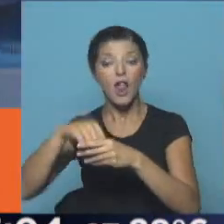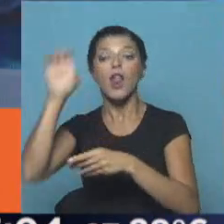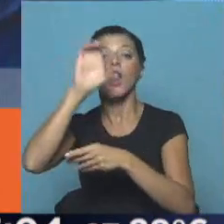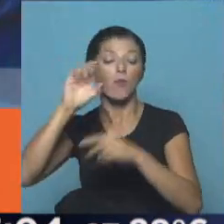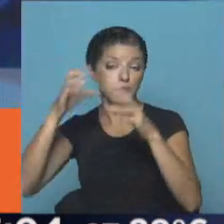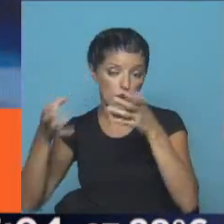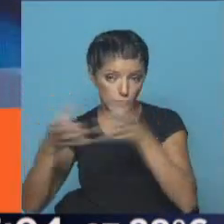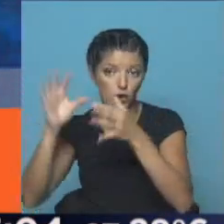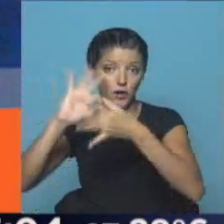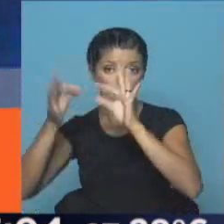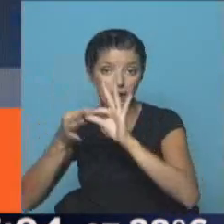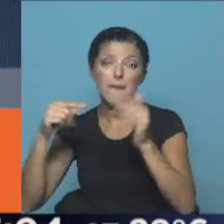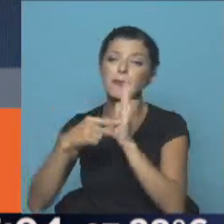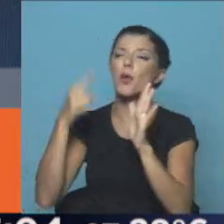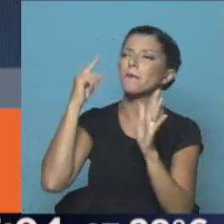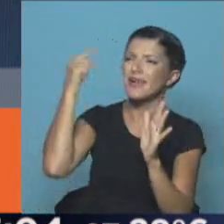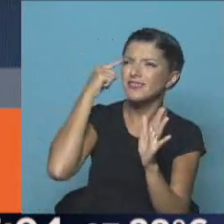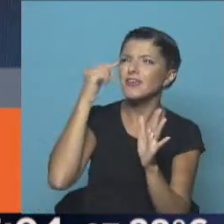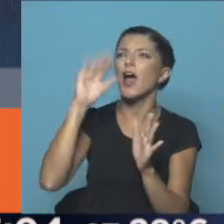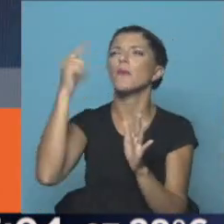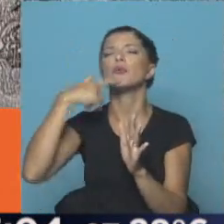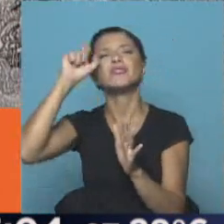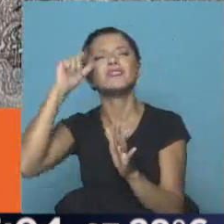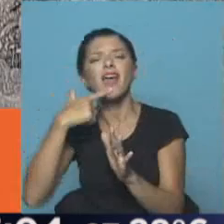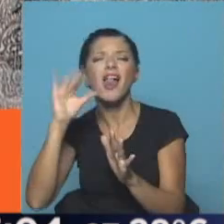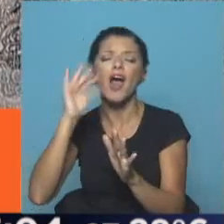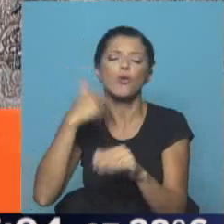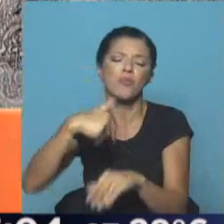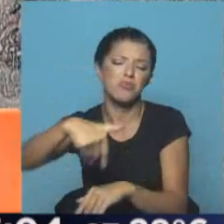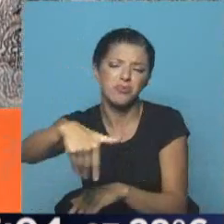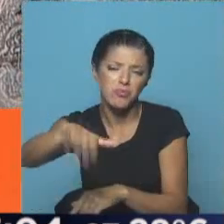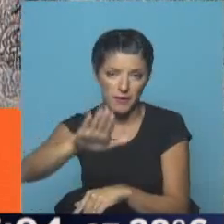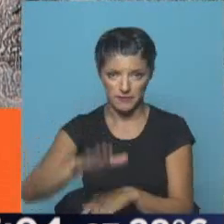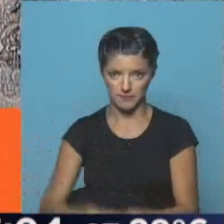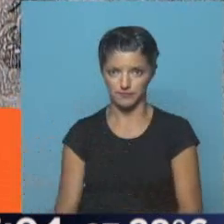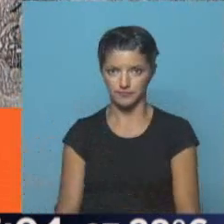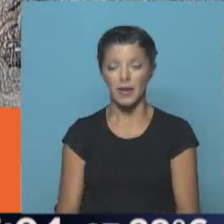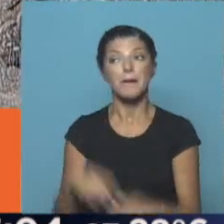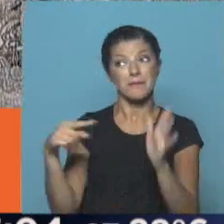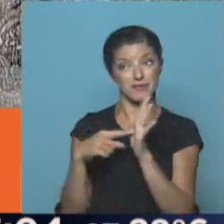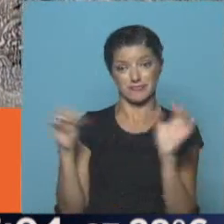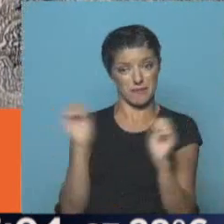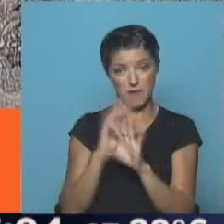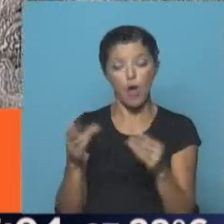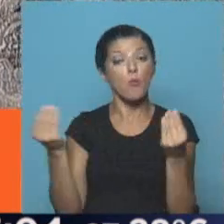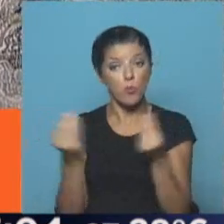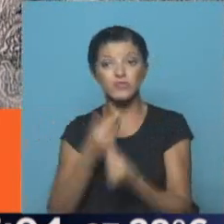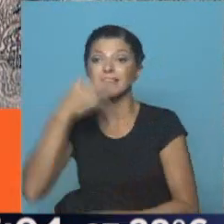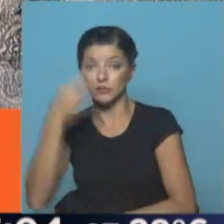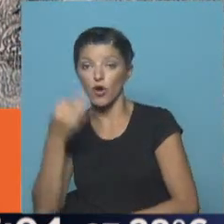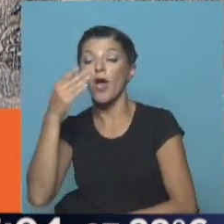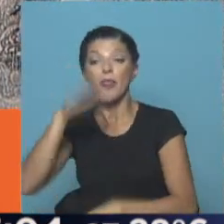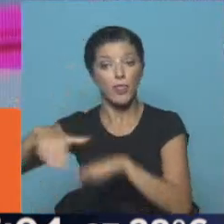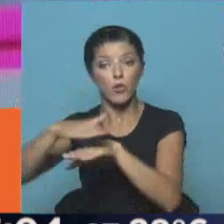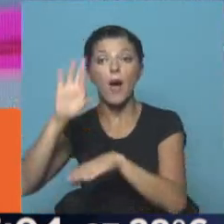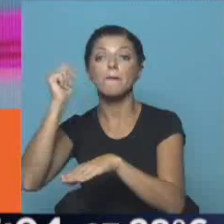Bruselas o al Parlamento Europeo como algo lejano y que los afecta en poca medida, lo cual no es cierto, porque muchas de las decisiones que se toman en Bruselas los afectan